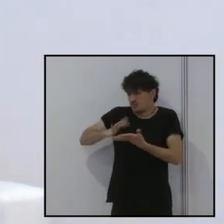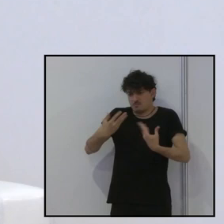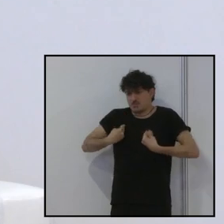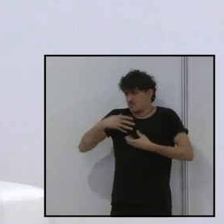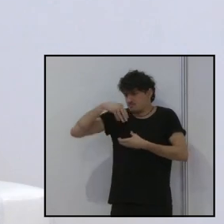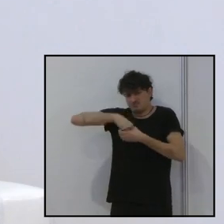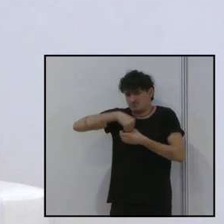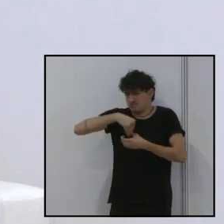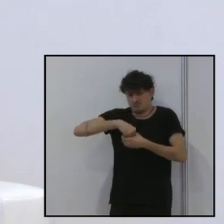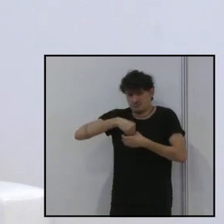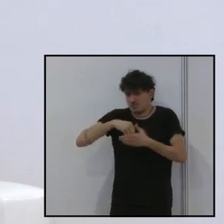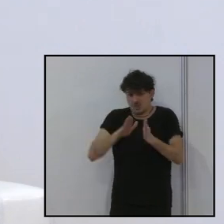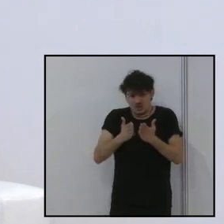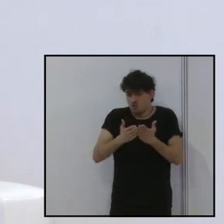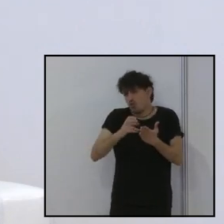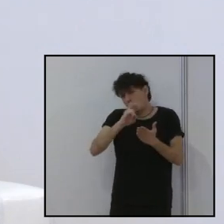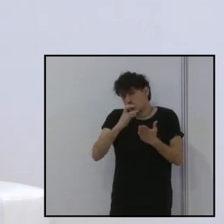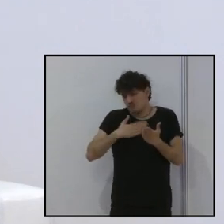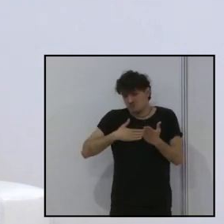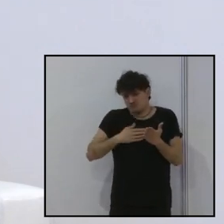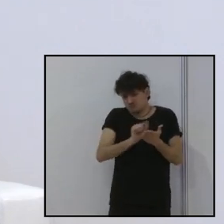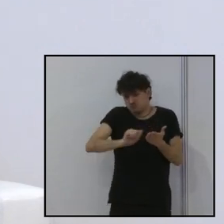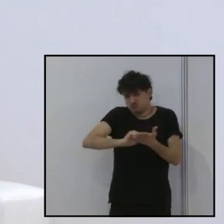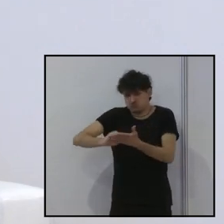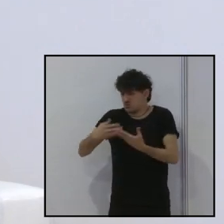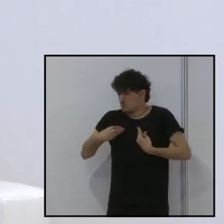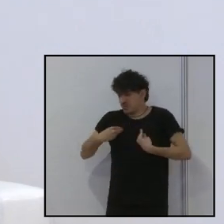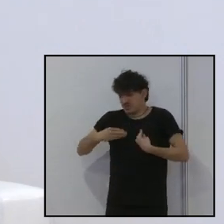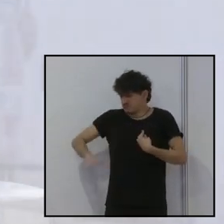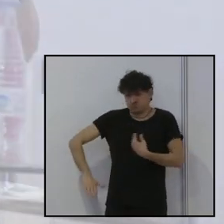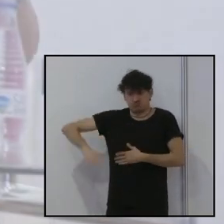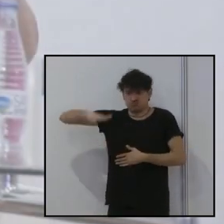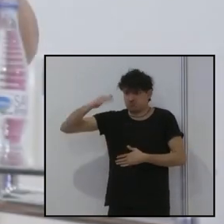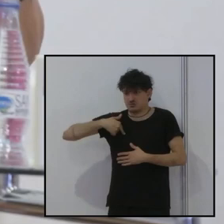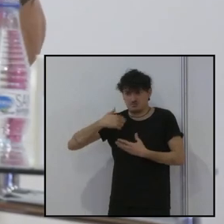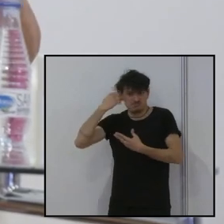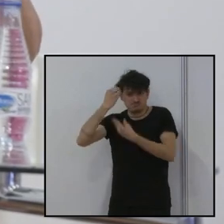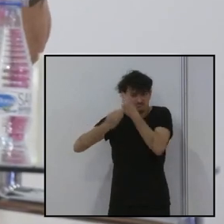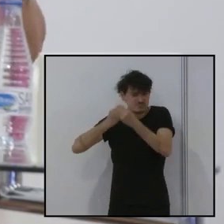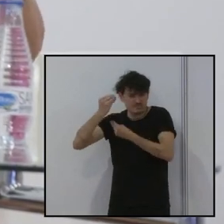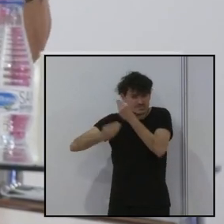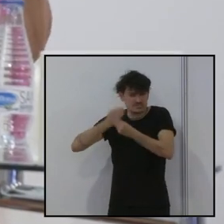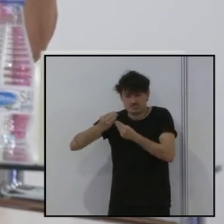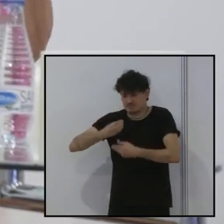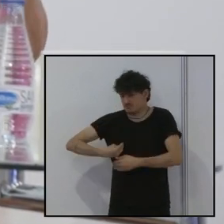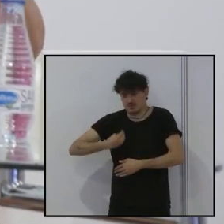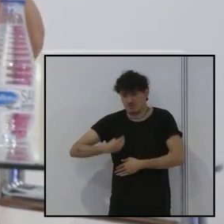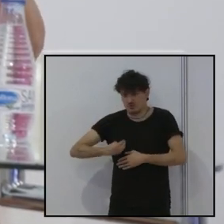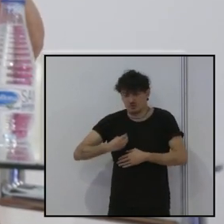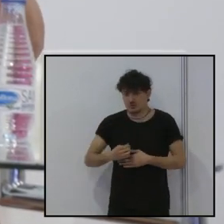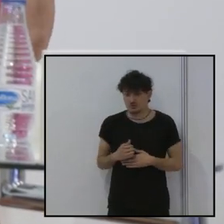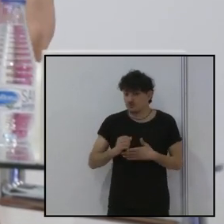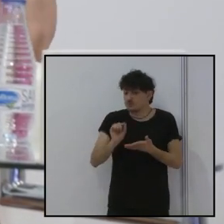también por cómo se relaciona con la creación, así que llevo toda la vida pensando esto. Lo que me ha dado, tú no escribes para enseñar nada, escribes para aprender, lo que